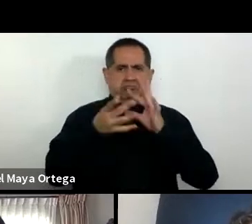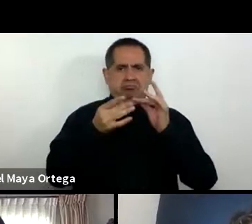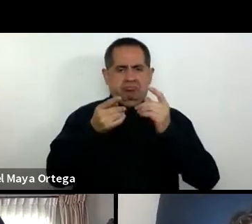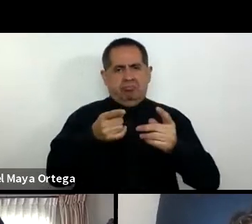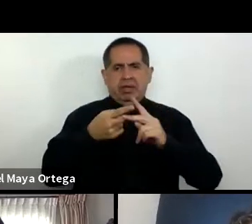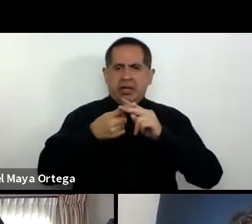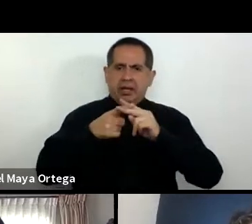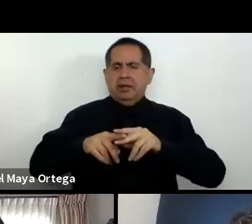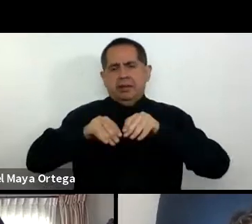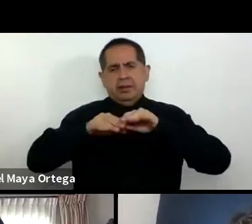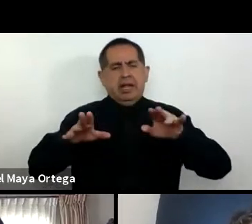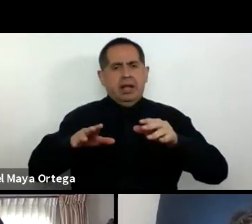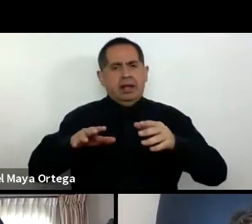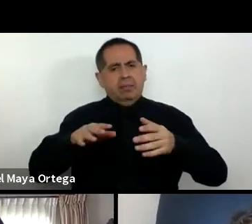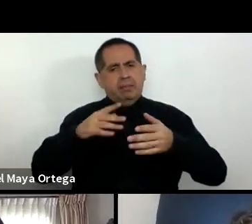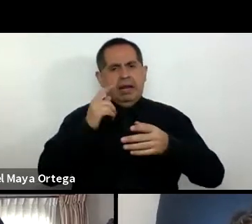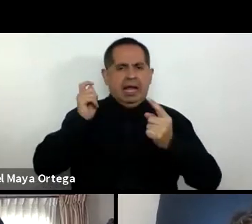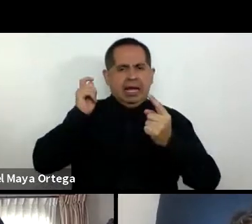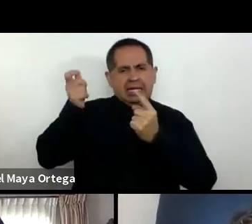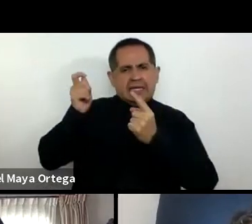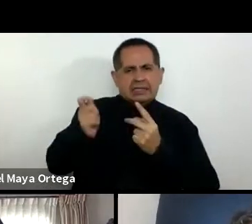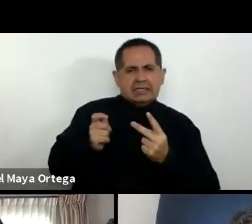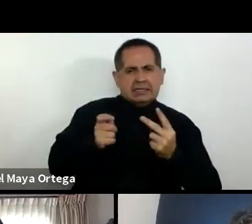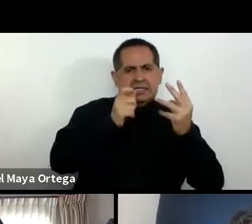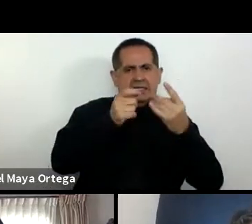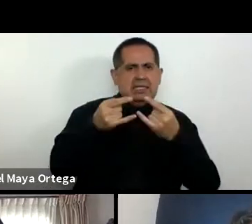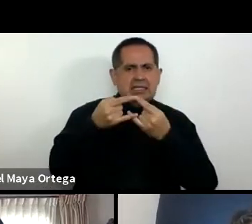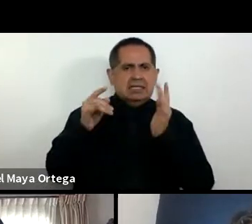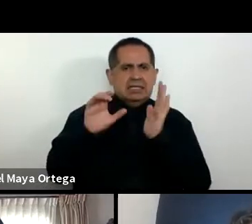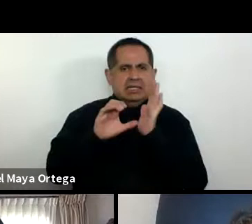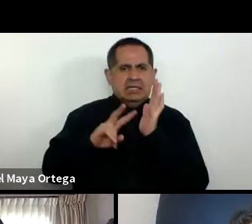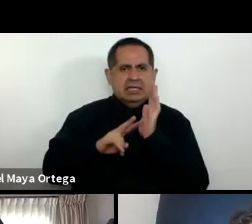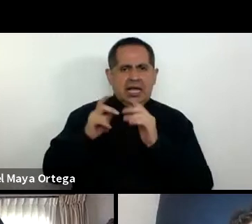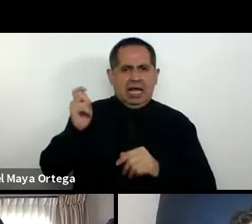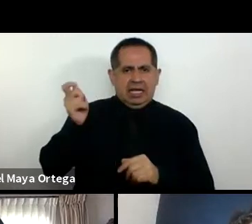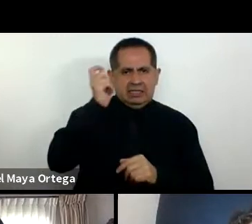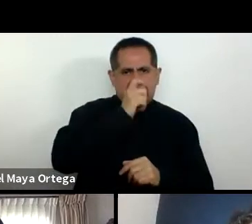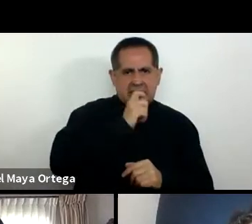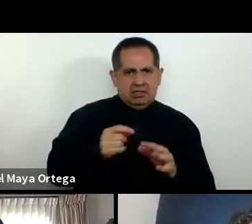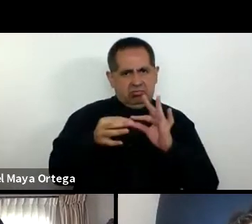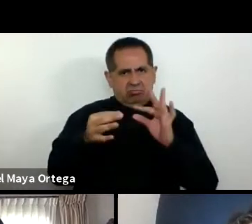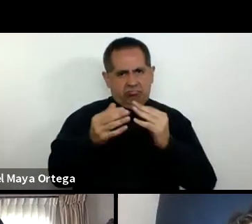efecto de que realice la lectura de las semblanzas curriculares de nuestras personas panelistas.